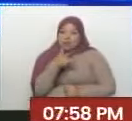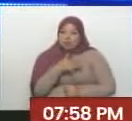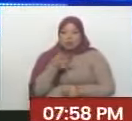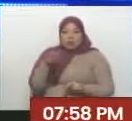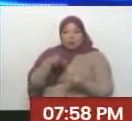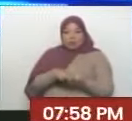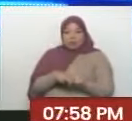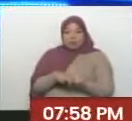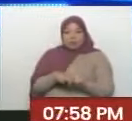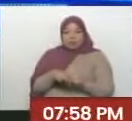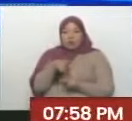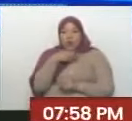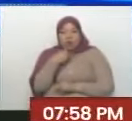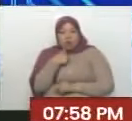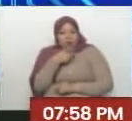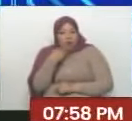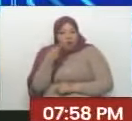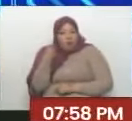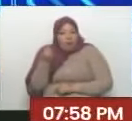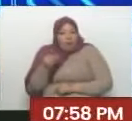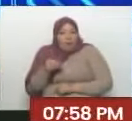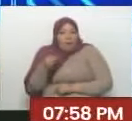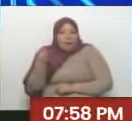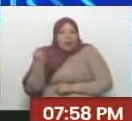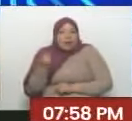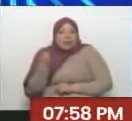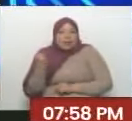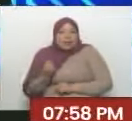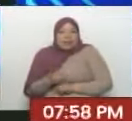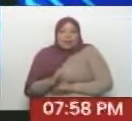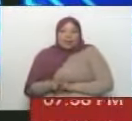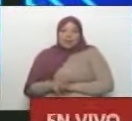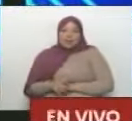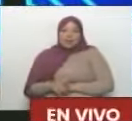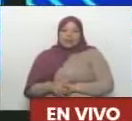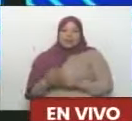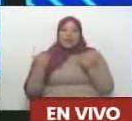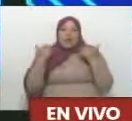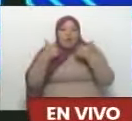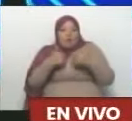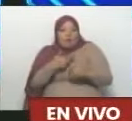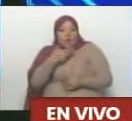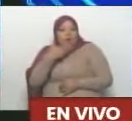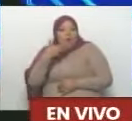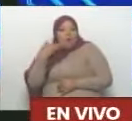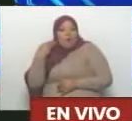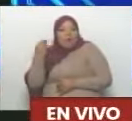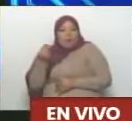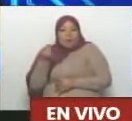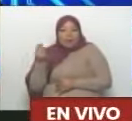ahí? Estaba jovencito, ¿vale? Sí, una cana, presidente. Una buena pinta, Silita.